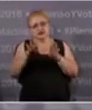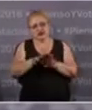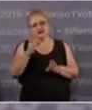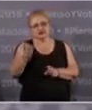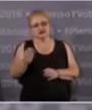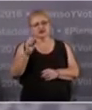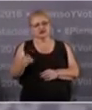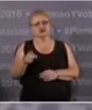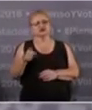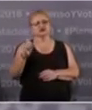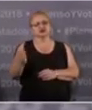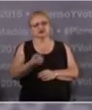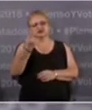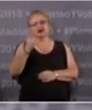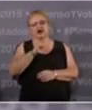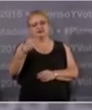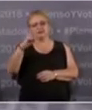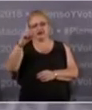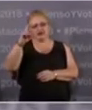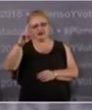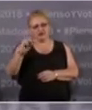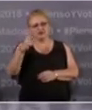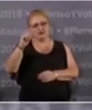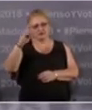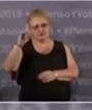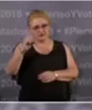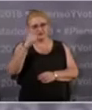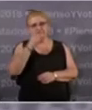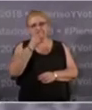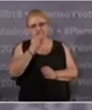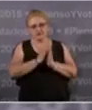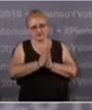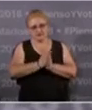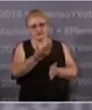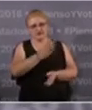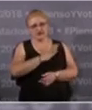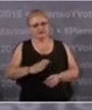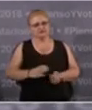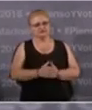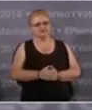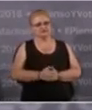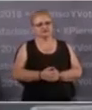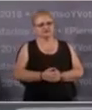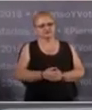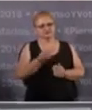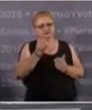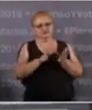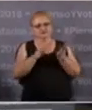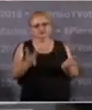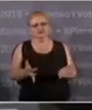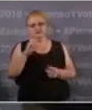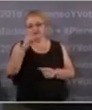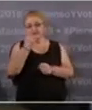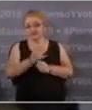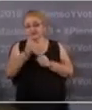a Pedro Pablo Treviño, con un minuto también, por favor, candidato. Adelante. Muchas gracias. La inseguridad nos duele a